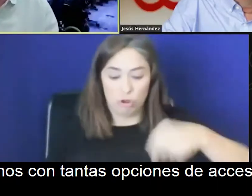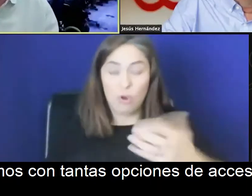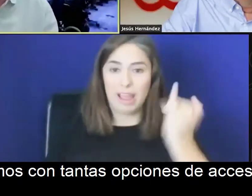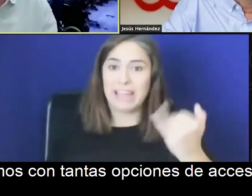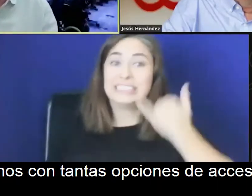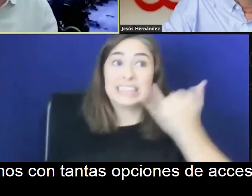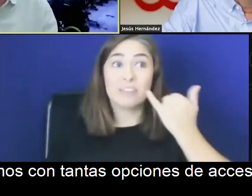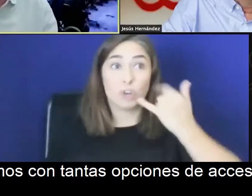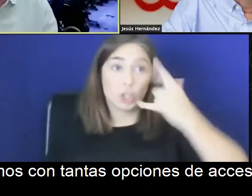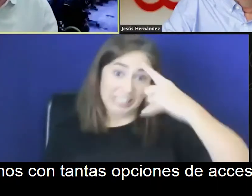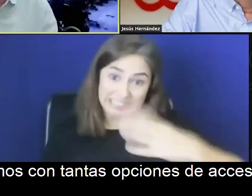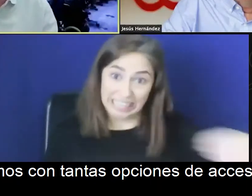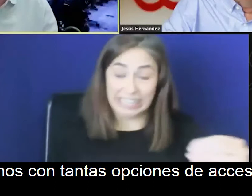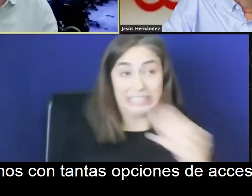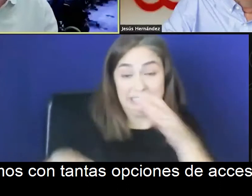tantas